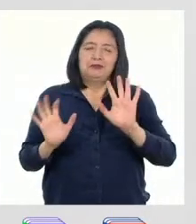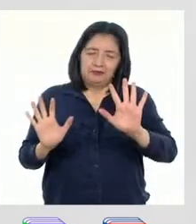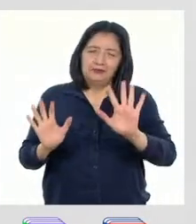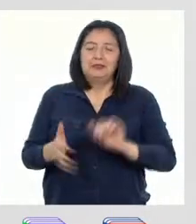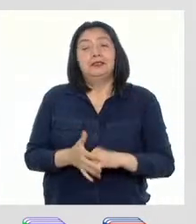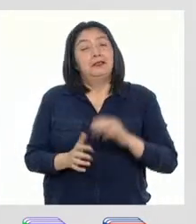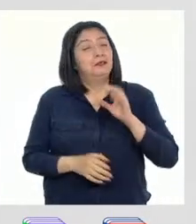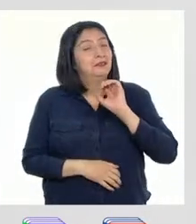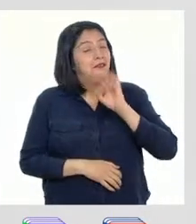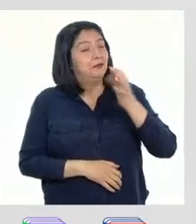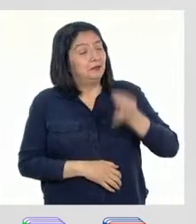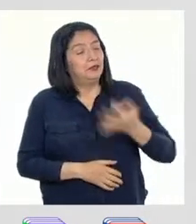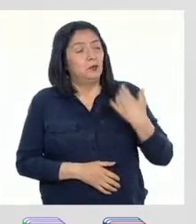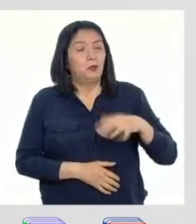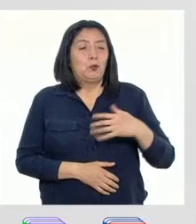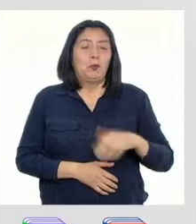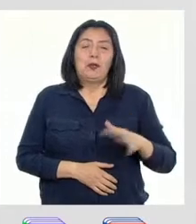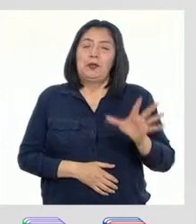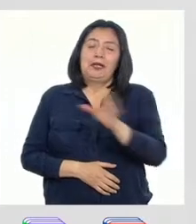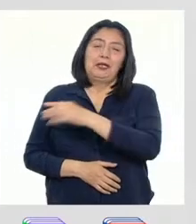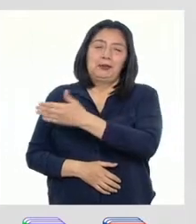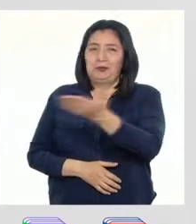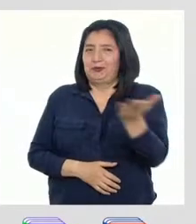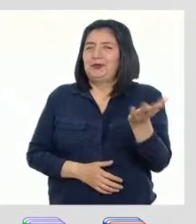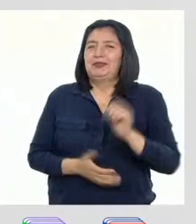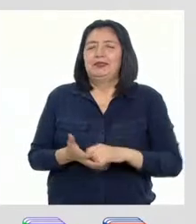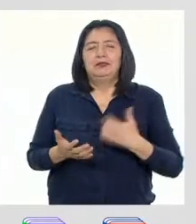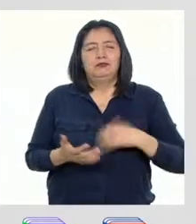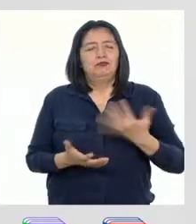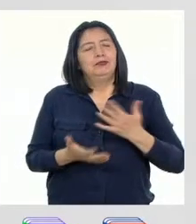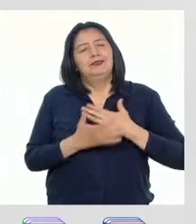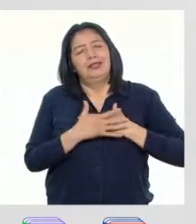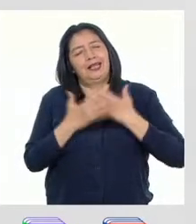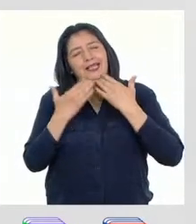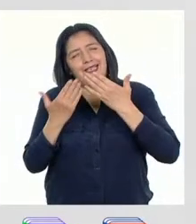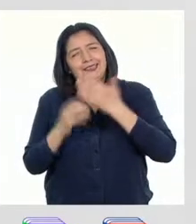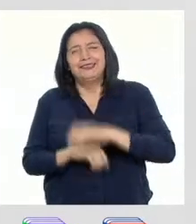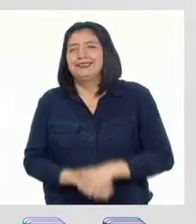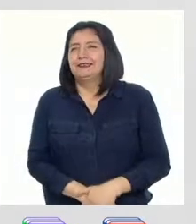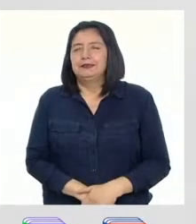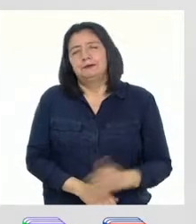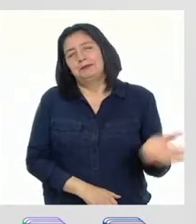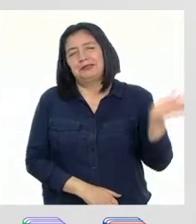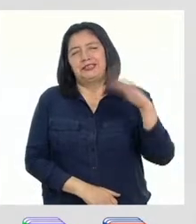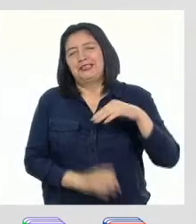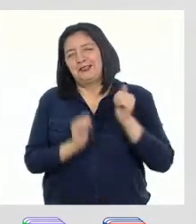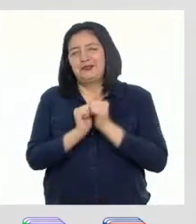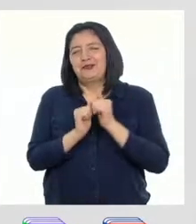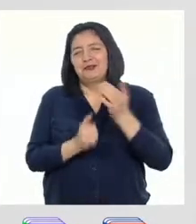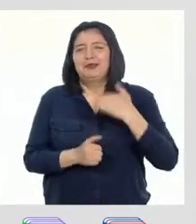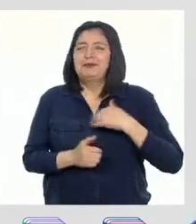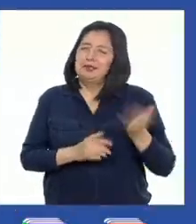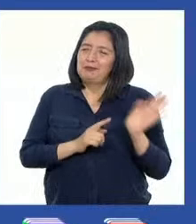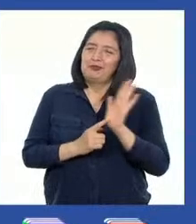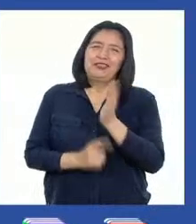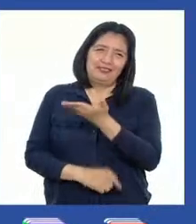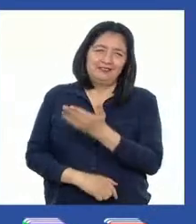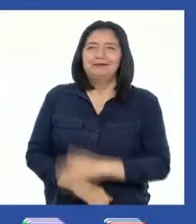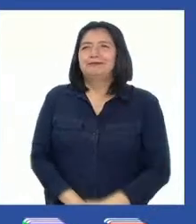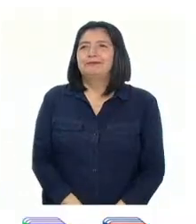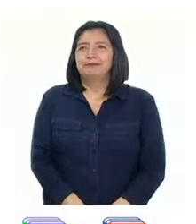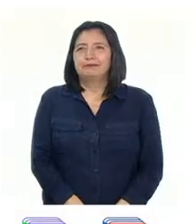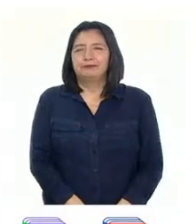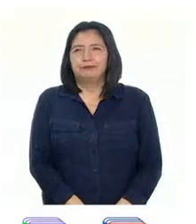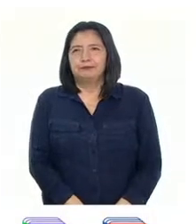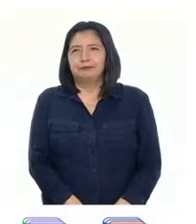a decir verdad, les debemos a todas y todos ellos nuestro más profundo agradecimiento. Acompáñenme para presentarse.